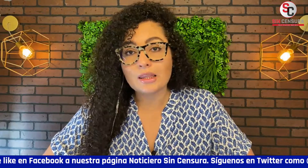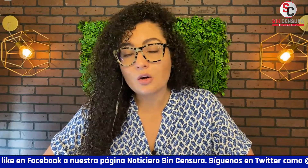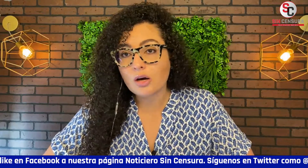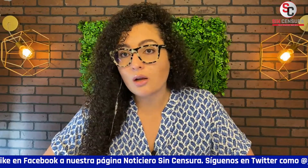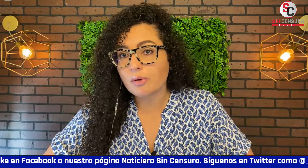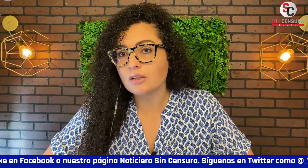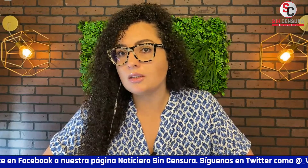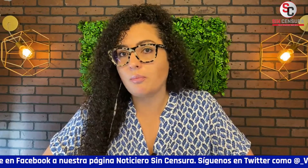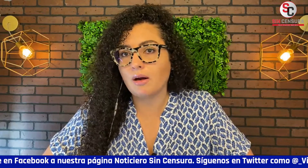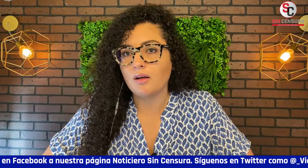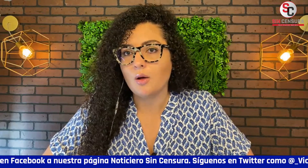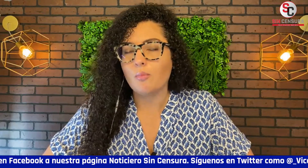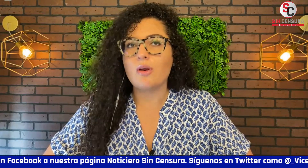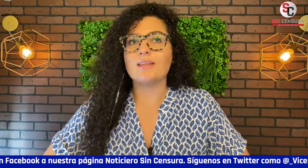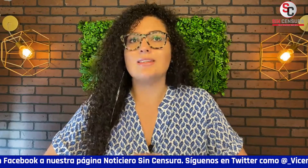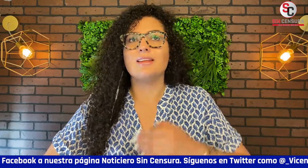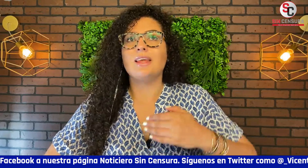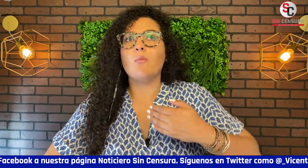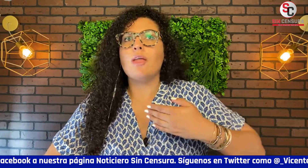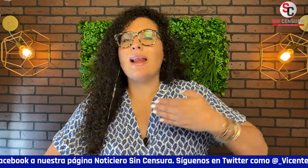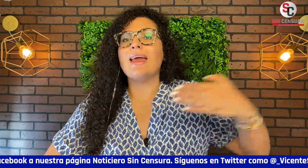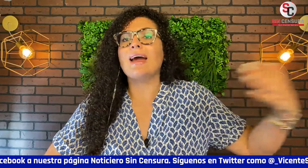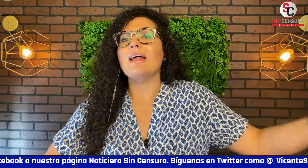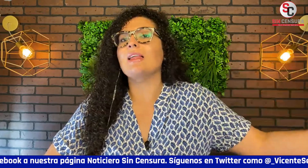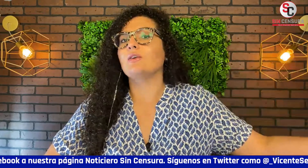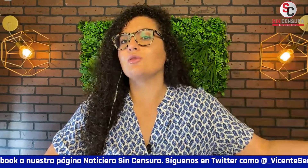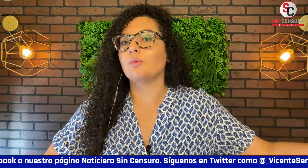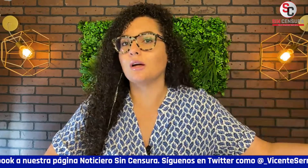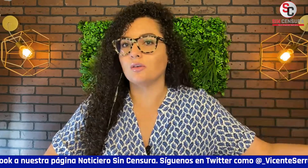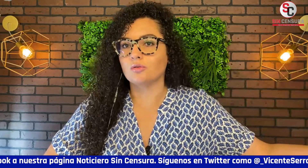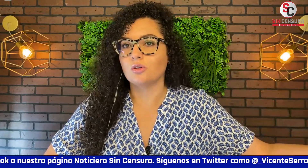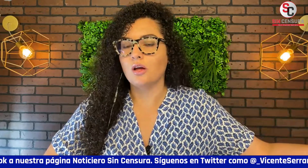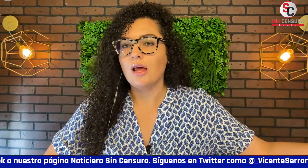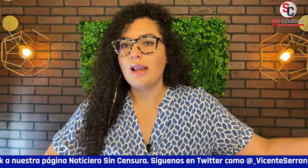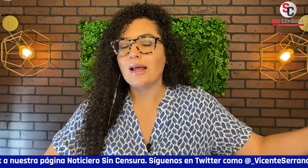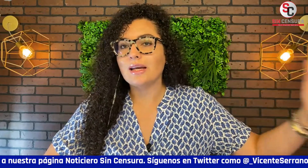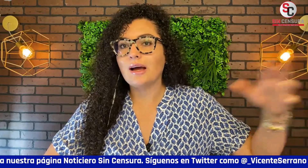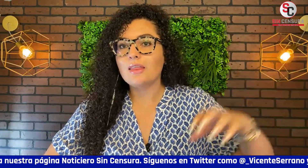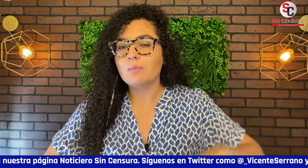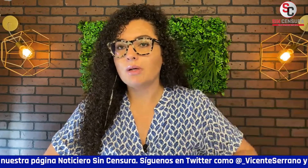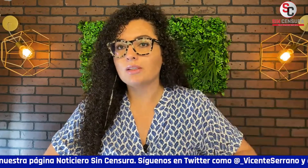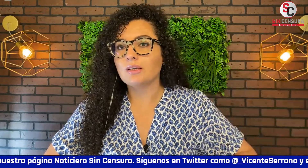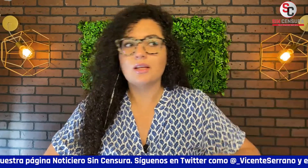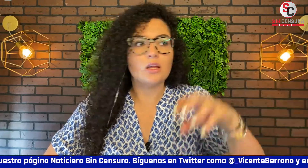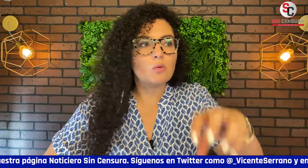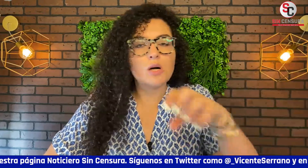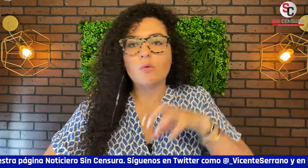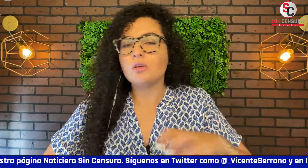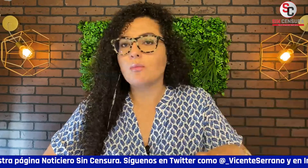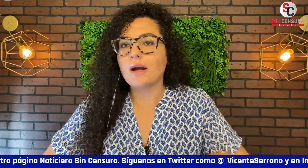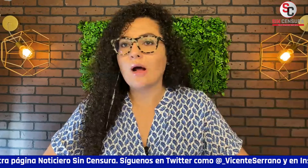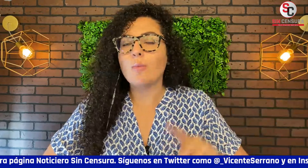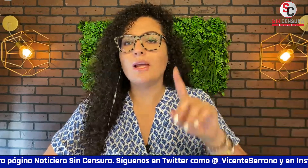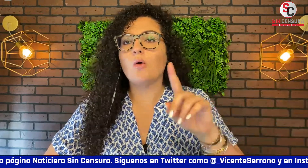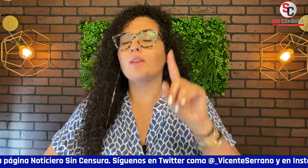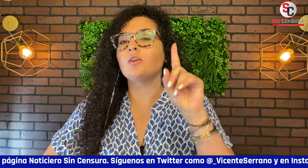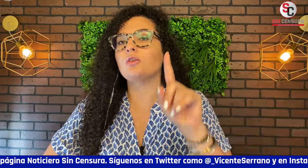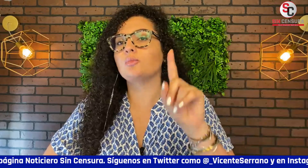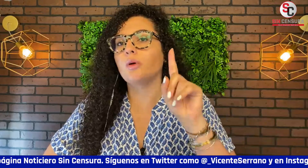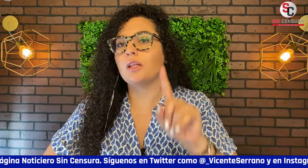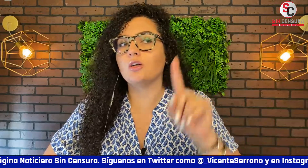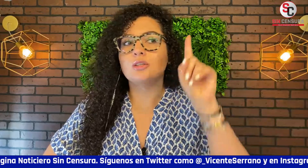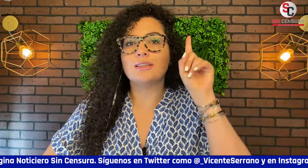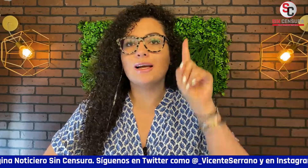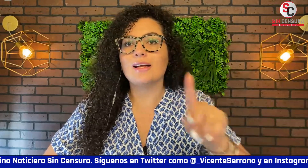Y la gente no quería participar porque se sentía muy alejada de los gobiernos. La llegada del presidente de una u otra manera obligó a